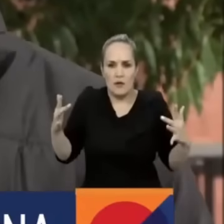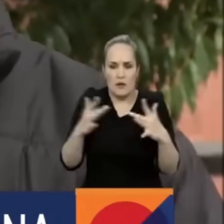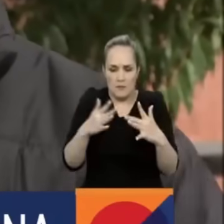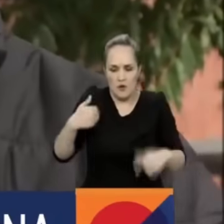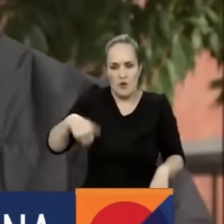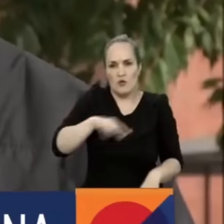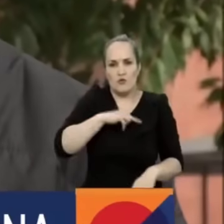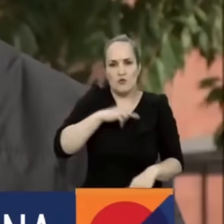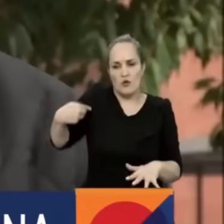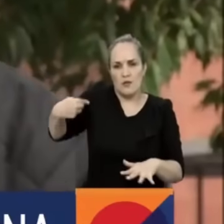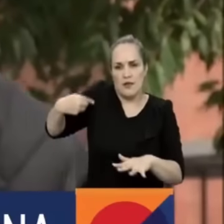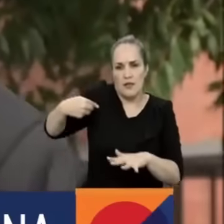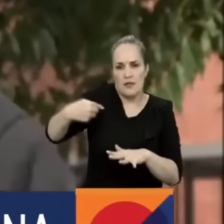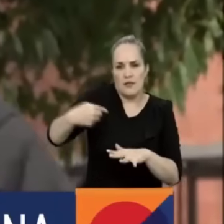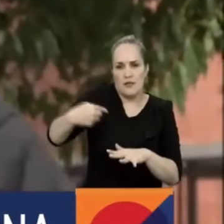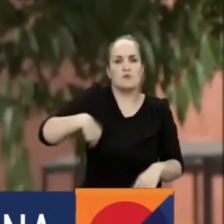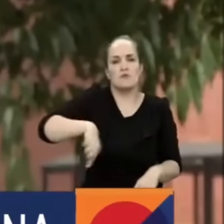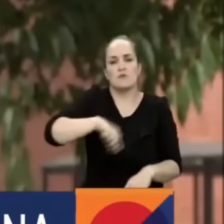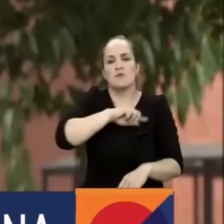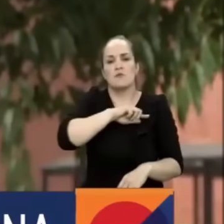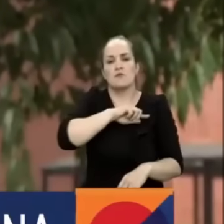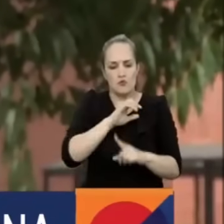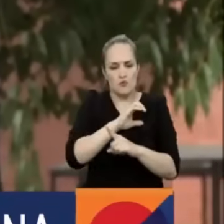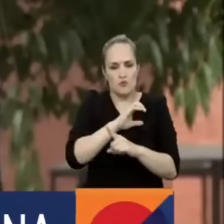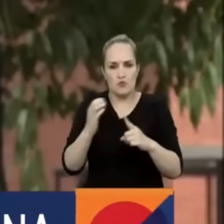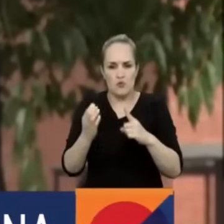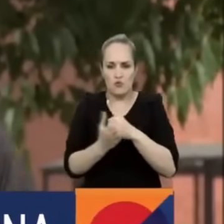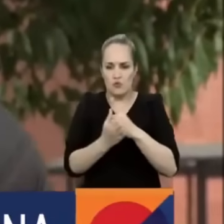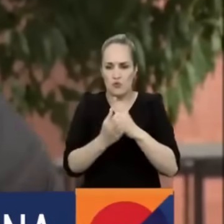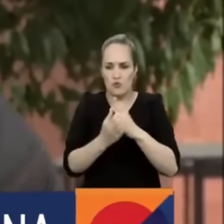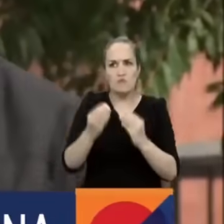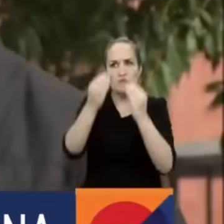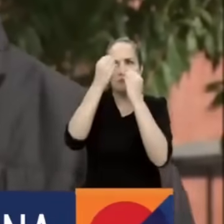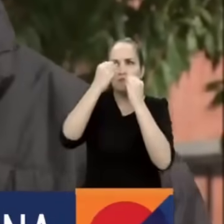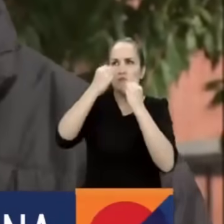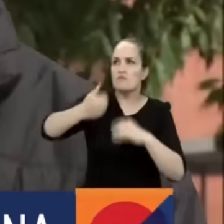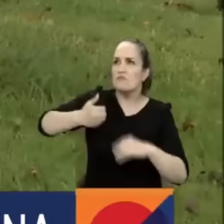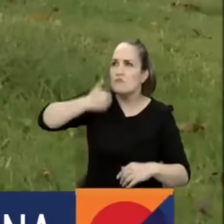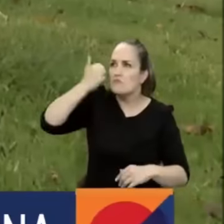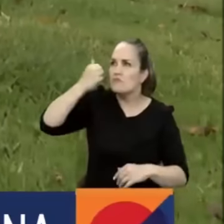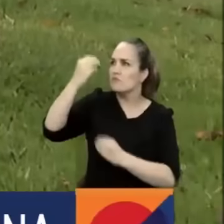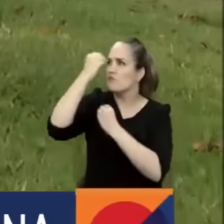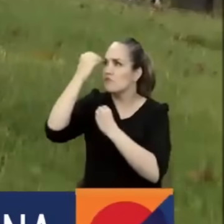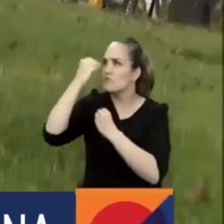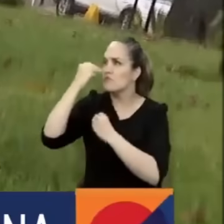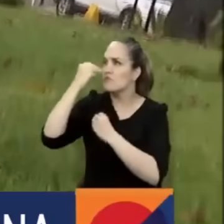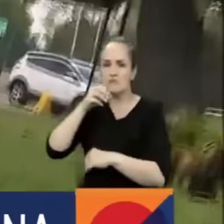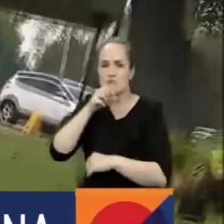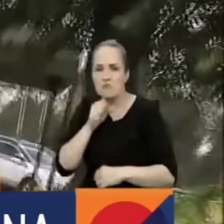nuestra tradición, con lo que nos han enseñado nuestros mayores, nuestros abuelos.